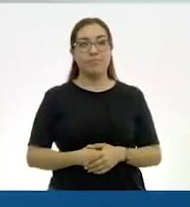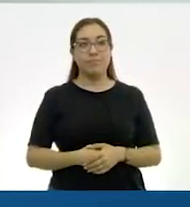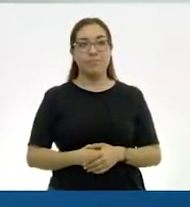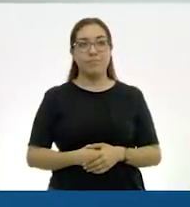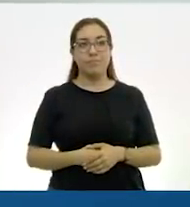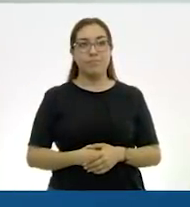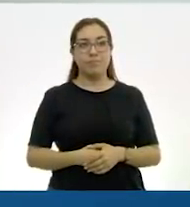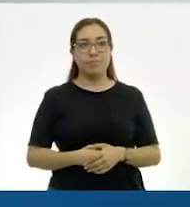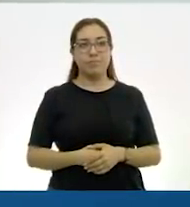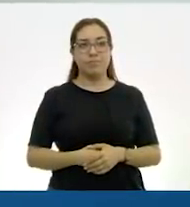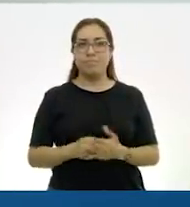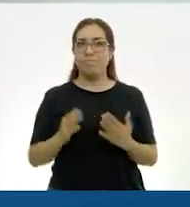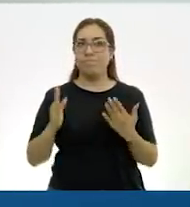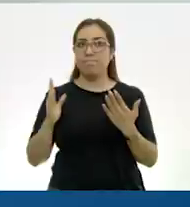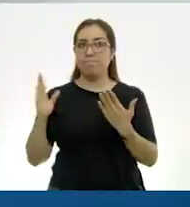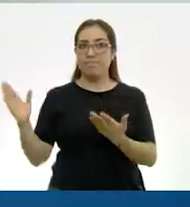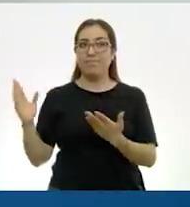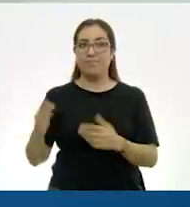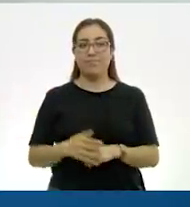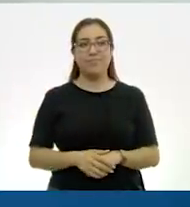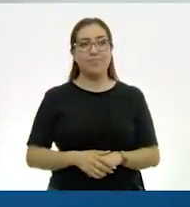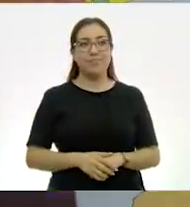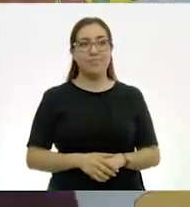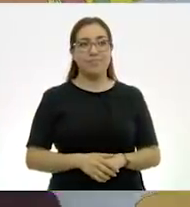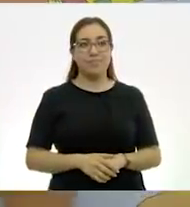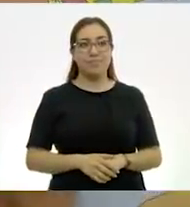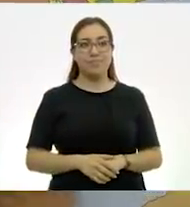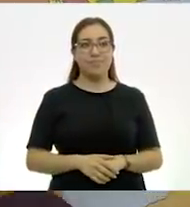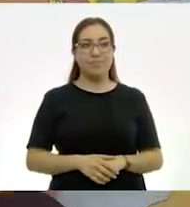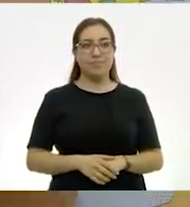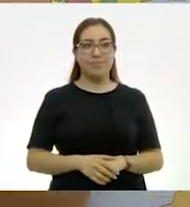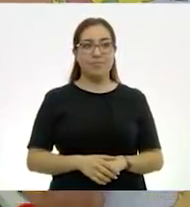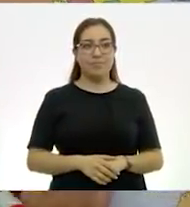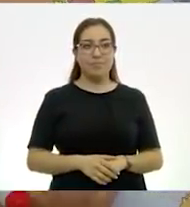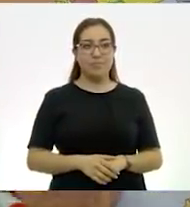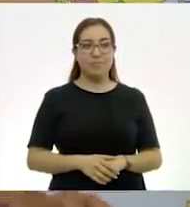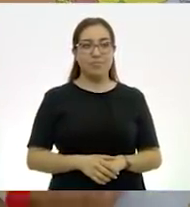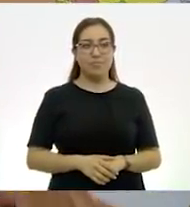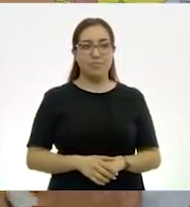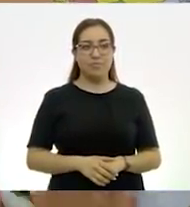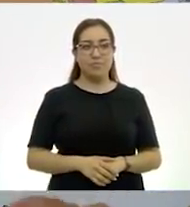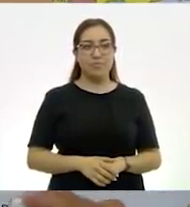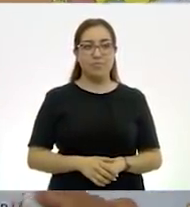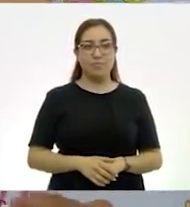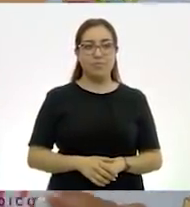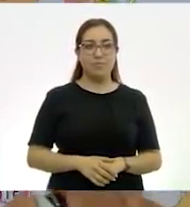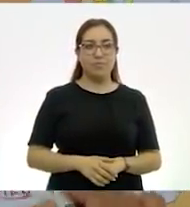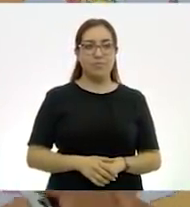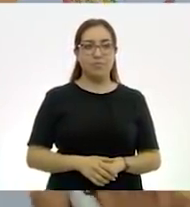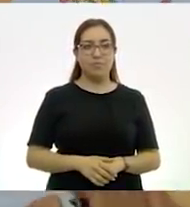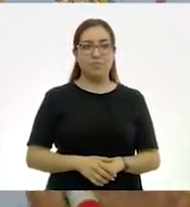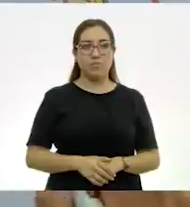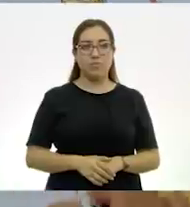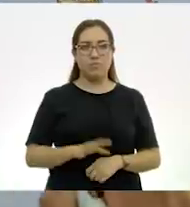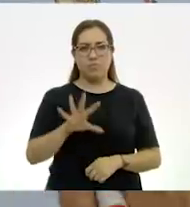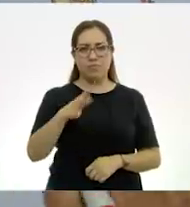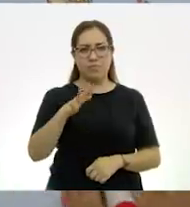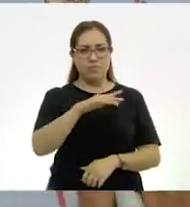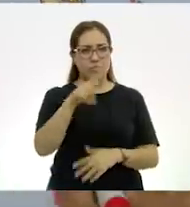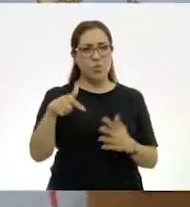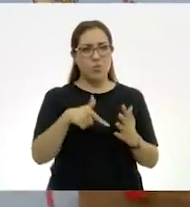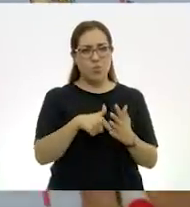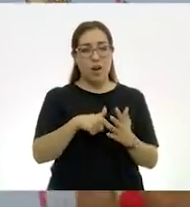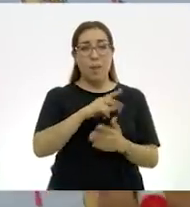Prácticamente lo tenemos aquí. Ajá. En Ahí se Mesopotamia. ubica Muy principalmente bien. en lo que es el territorio de Irak.